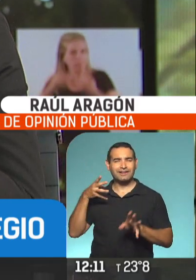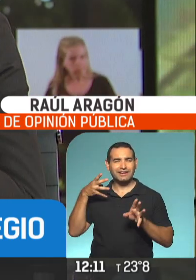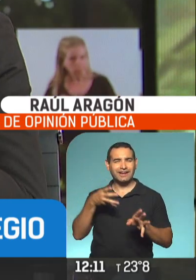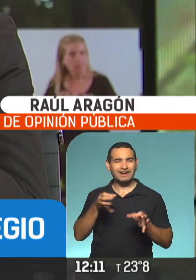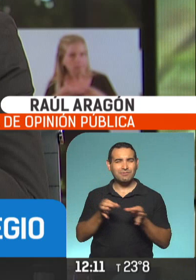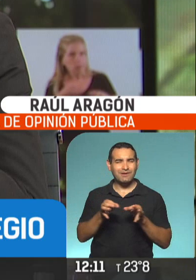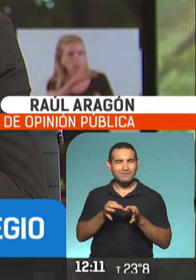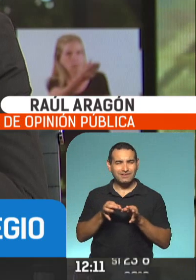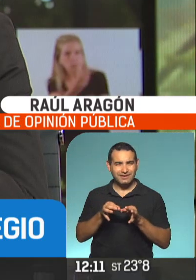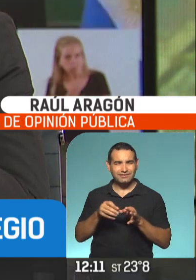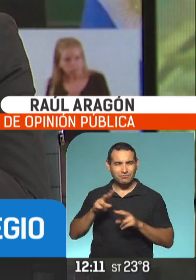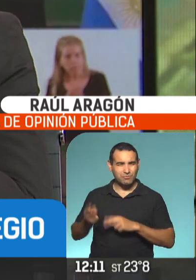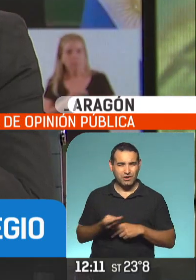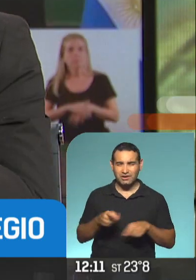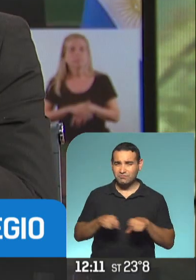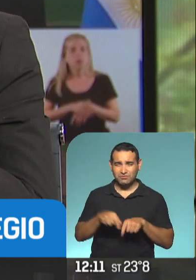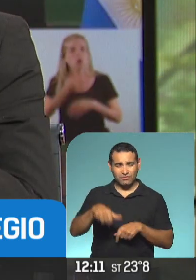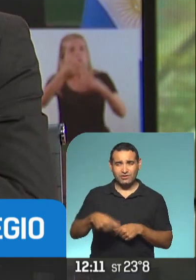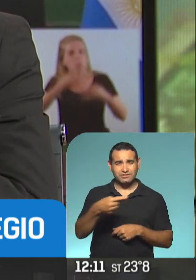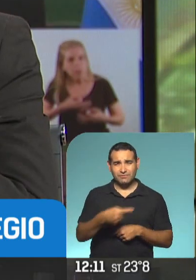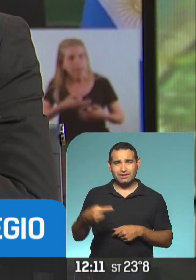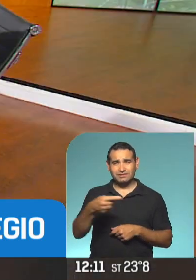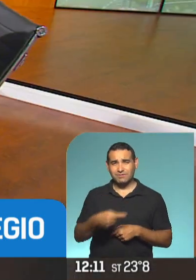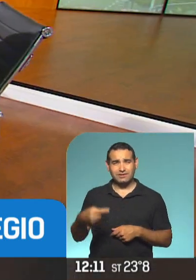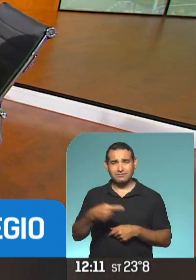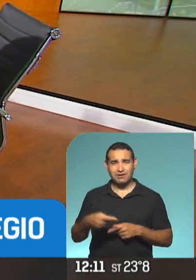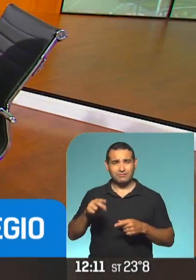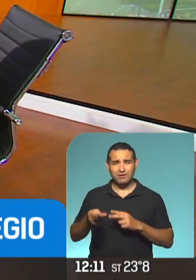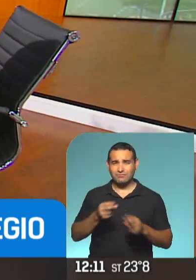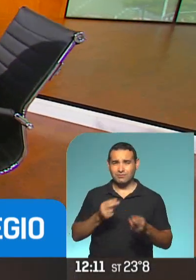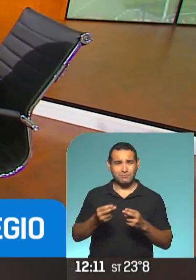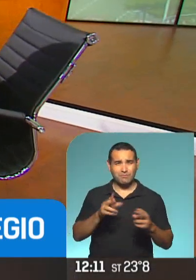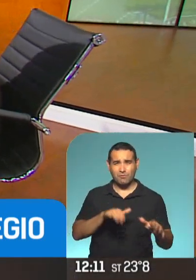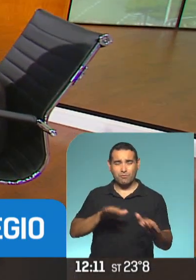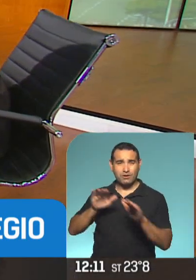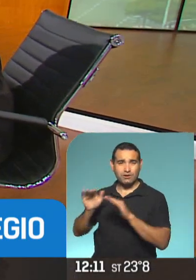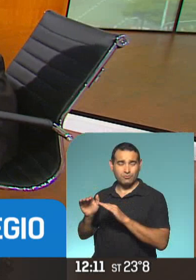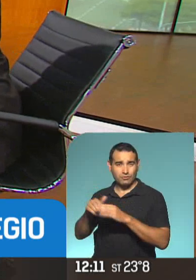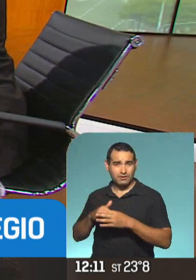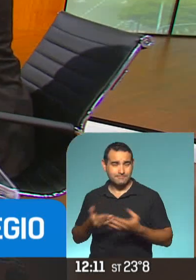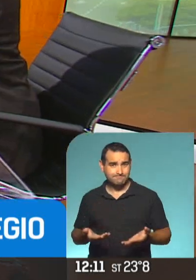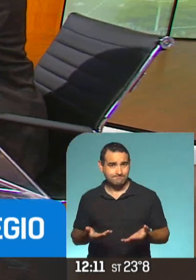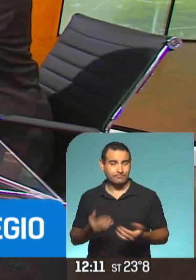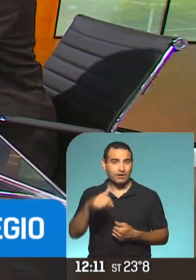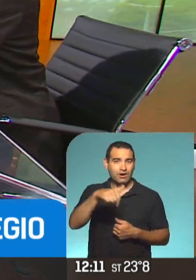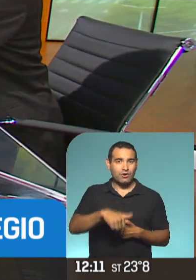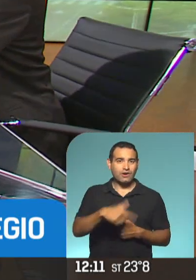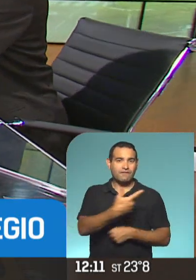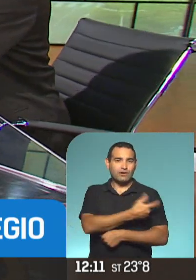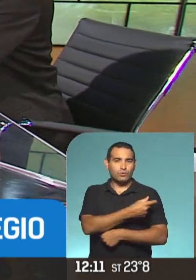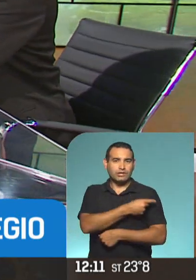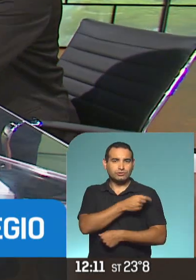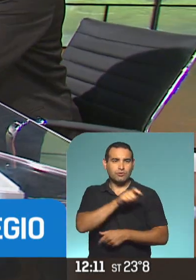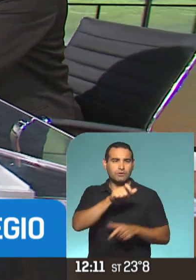tenemos una Malvina y un poquito más. Y todos los días tenemos casi un Cromañón. En ese contexto, el privilegio para la